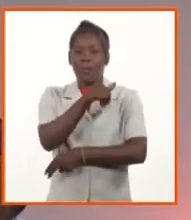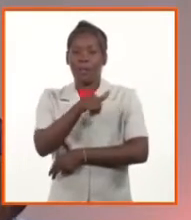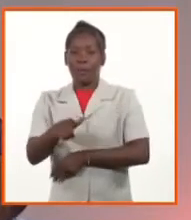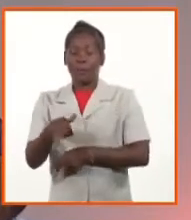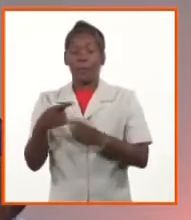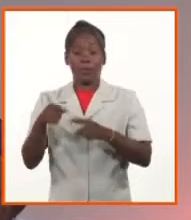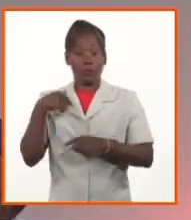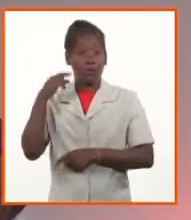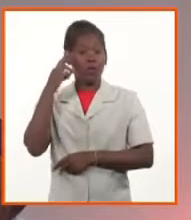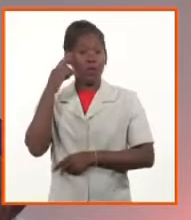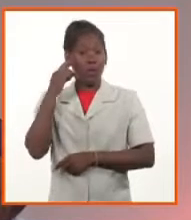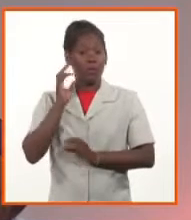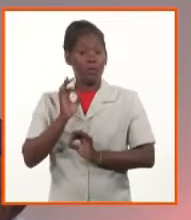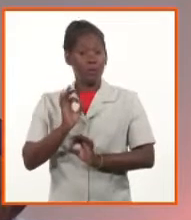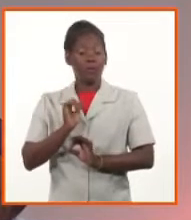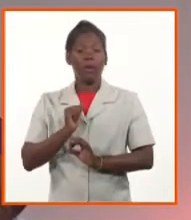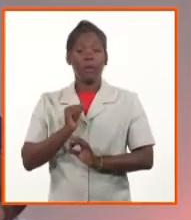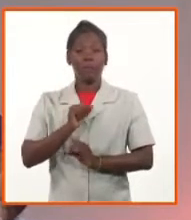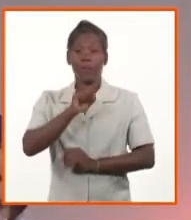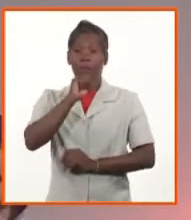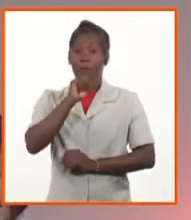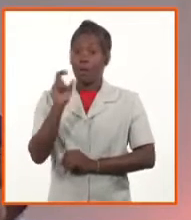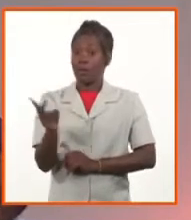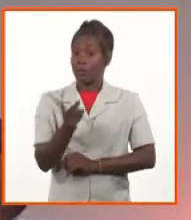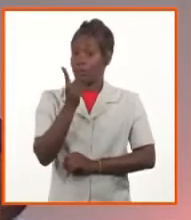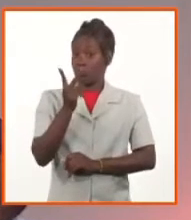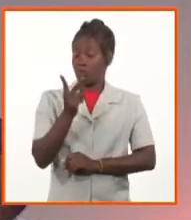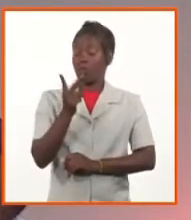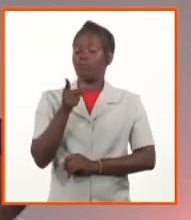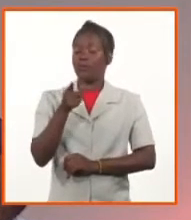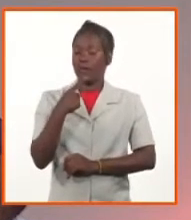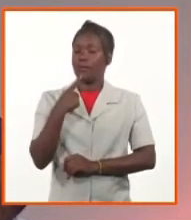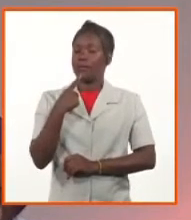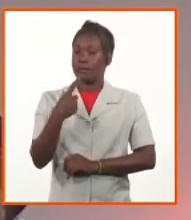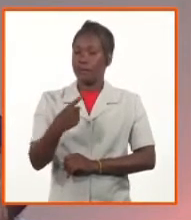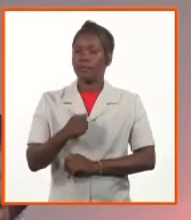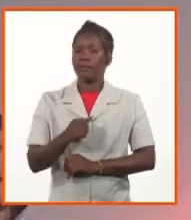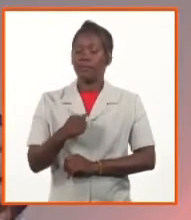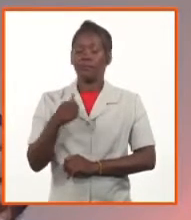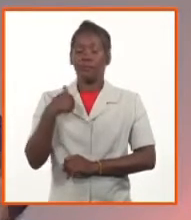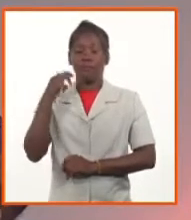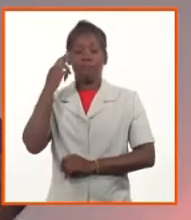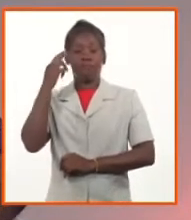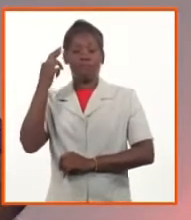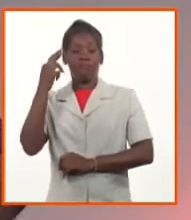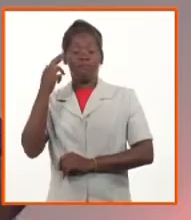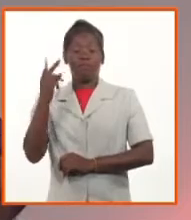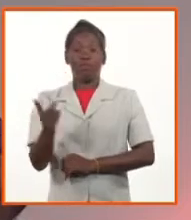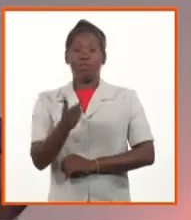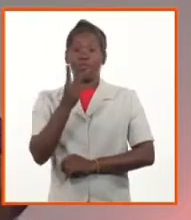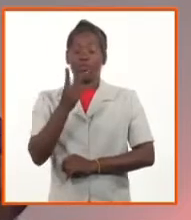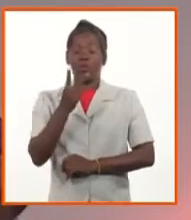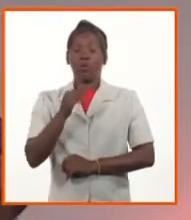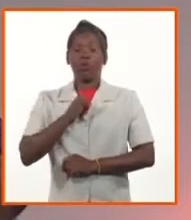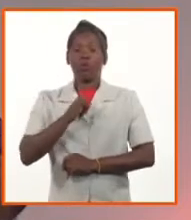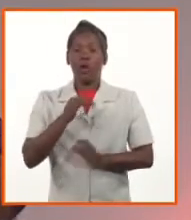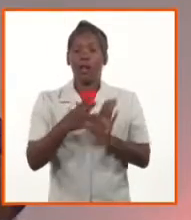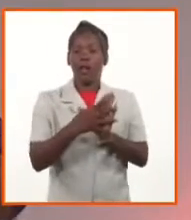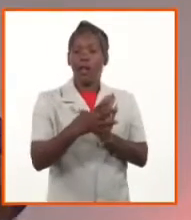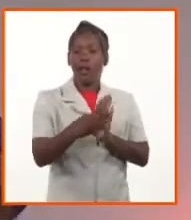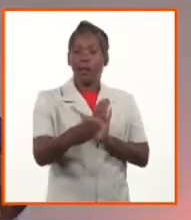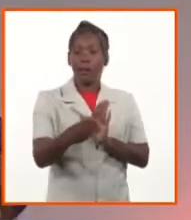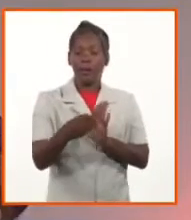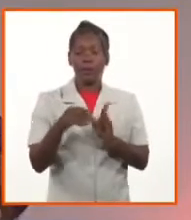la asociación, porque llevar el nombre de sus muchachos implicaba también la responsabilidad de actuar como ellos, sin hipocresía,